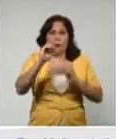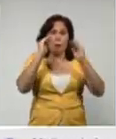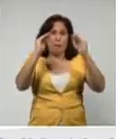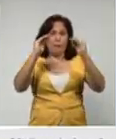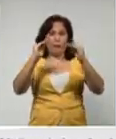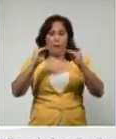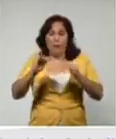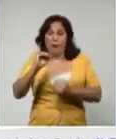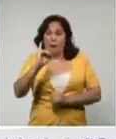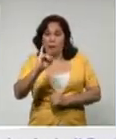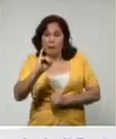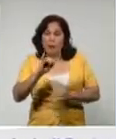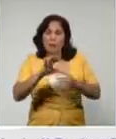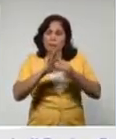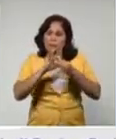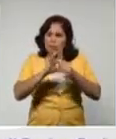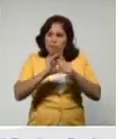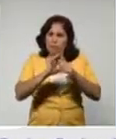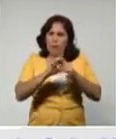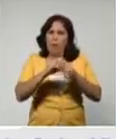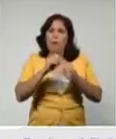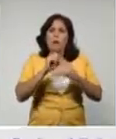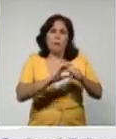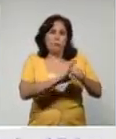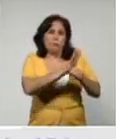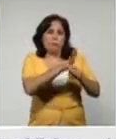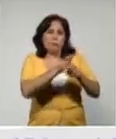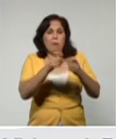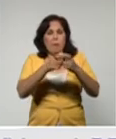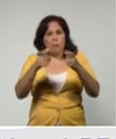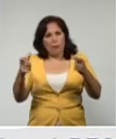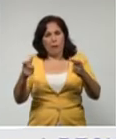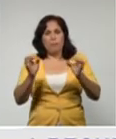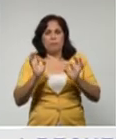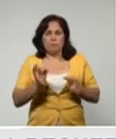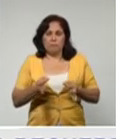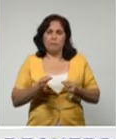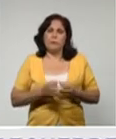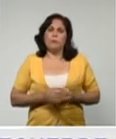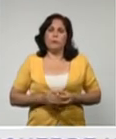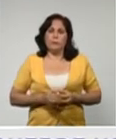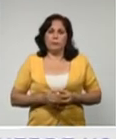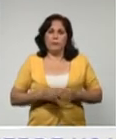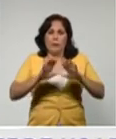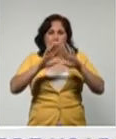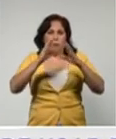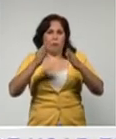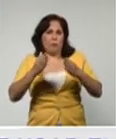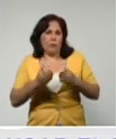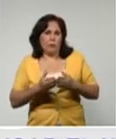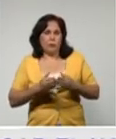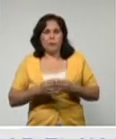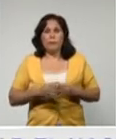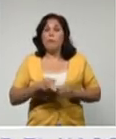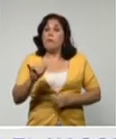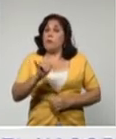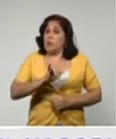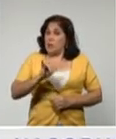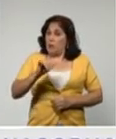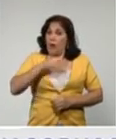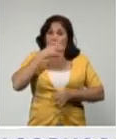están entre los de los más afectados del mundo. Y como también hemos